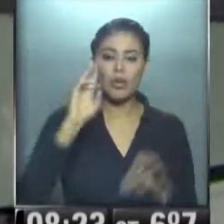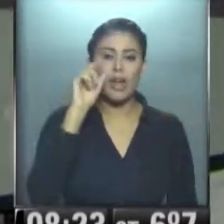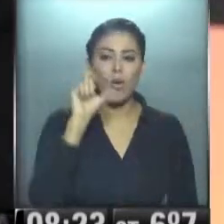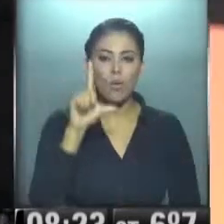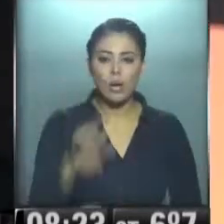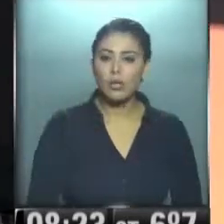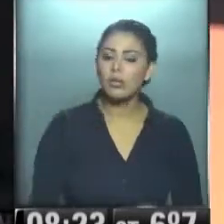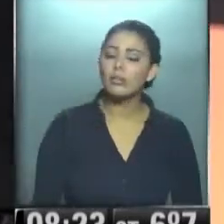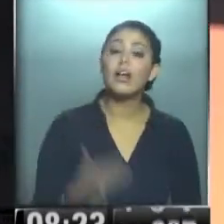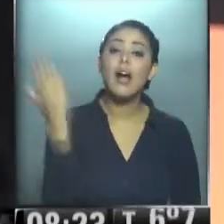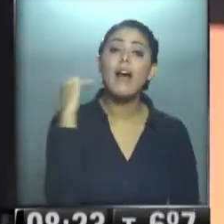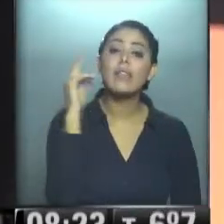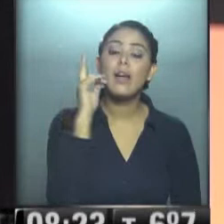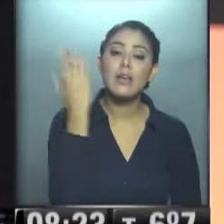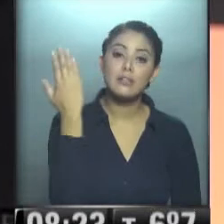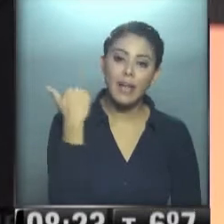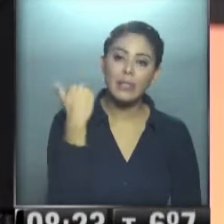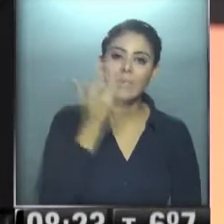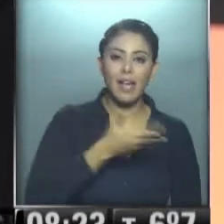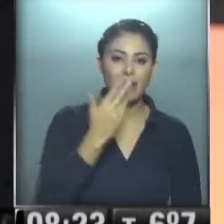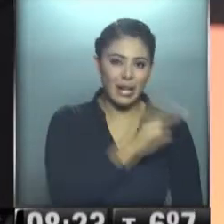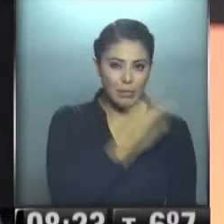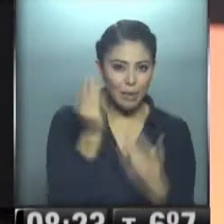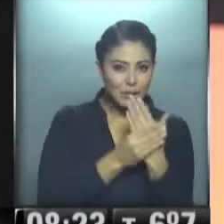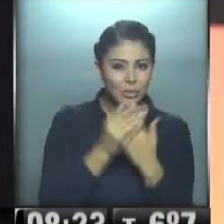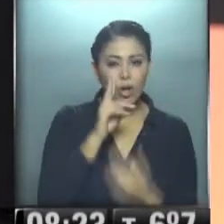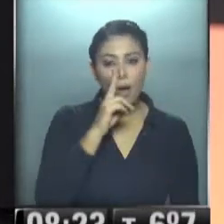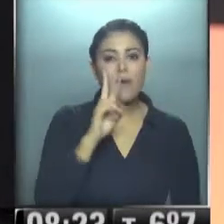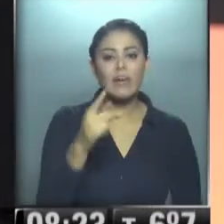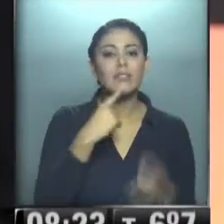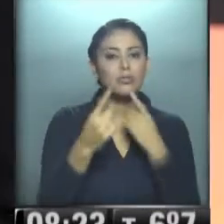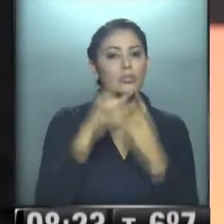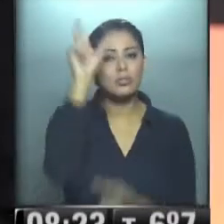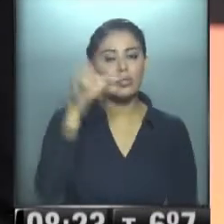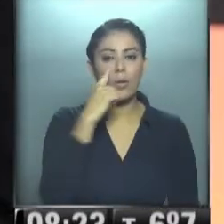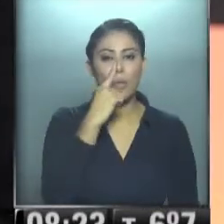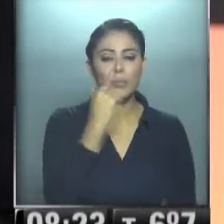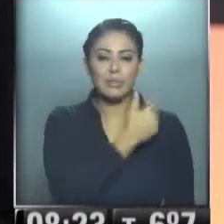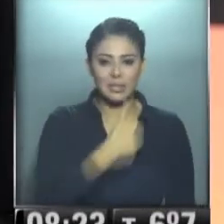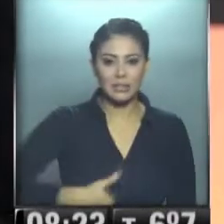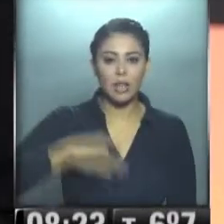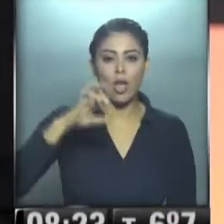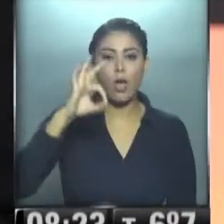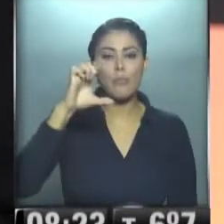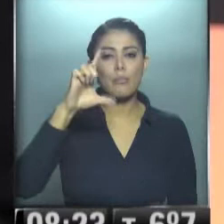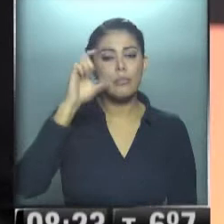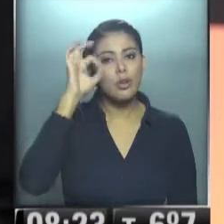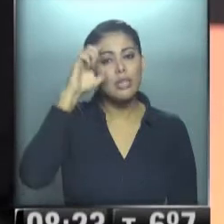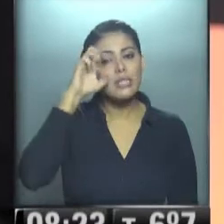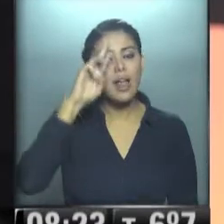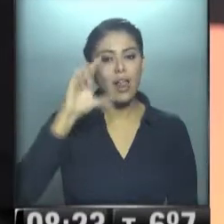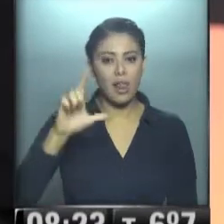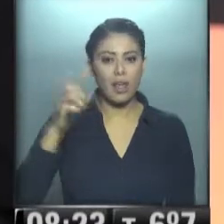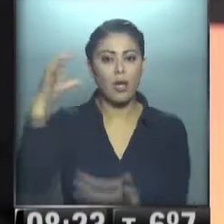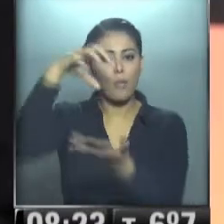y veíamos antes de que hablara el jefe de gabiente la nota con carlos con el la titular de la procesar la procuraduría de